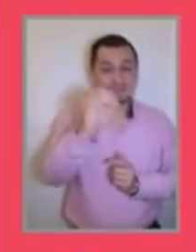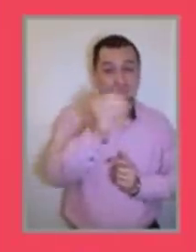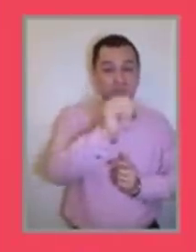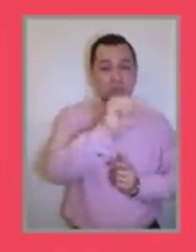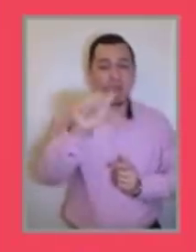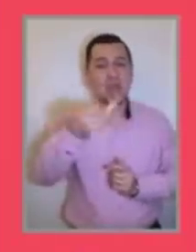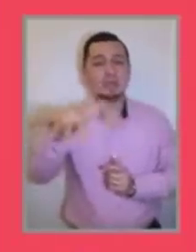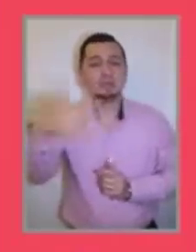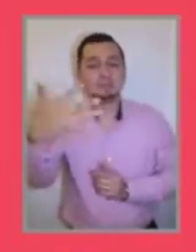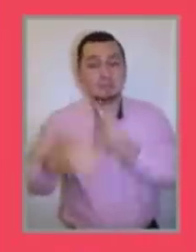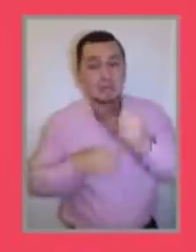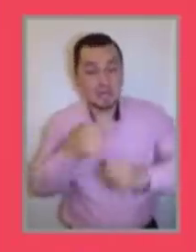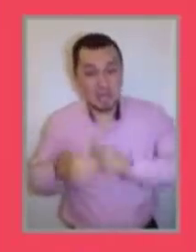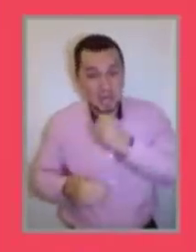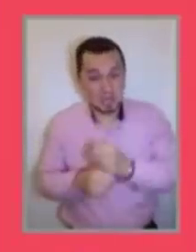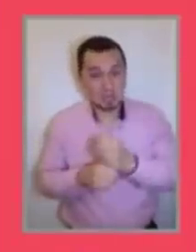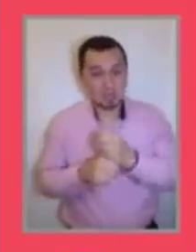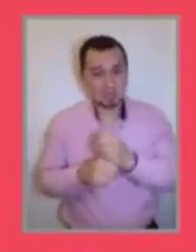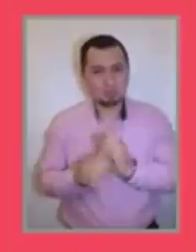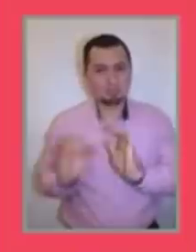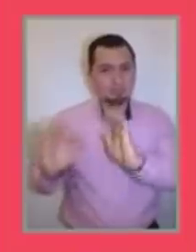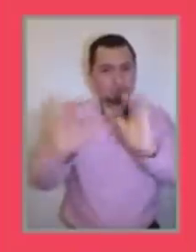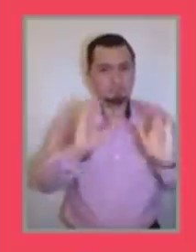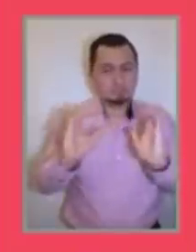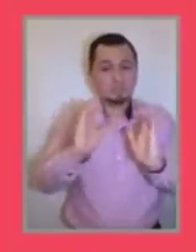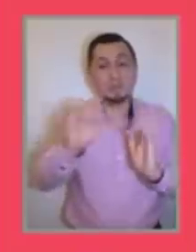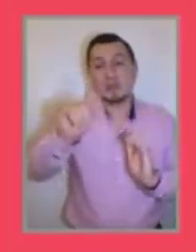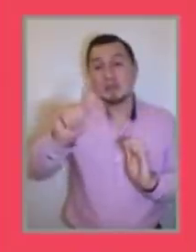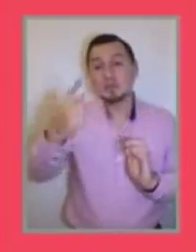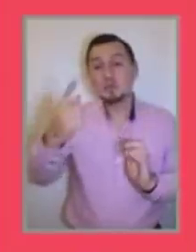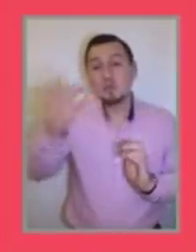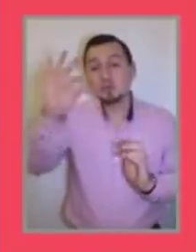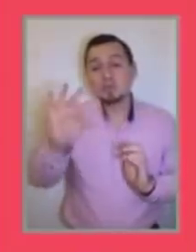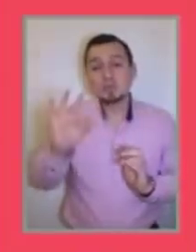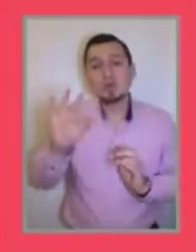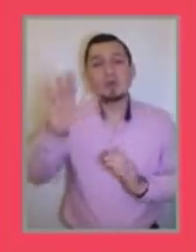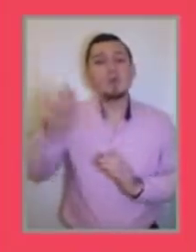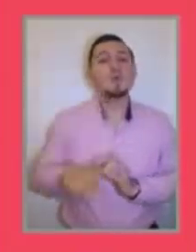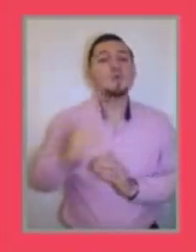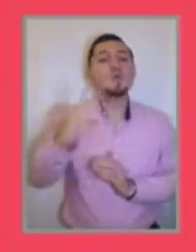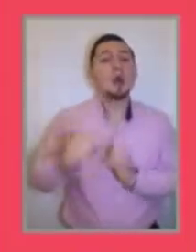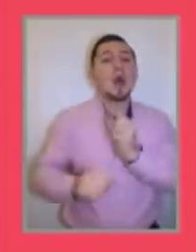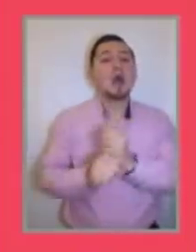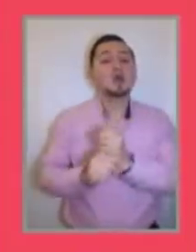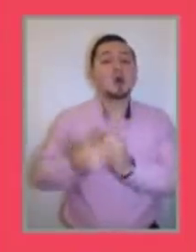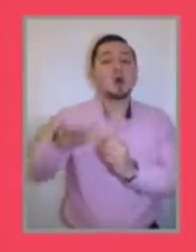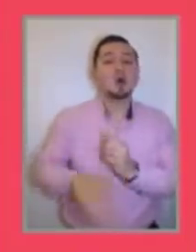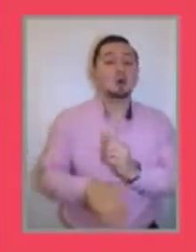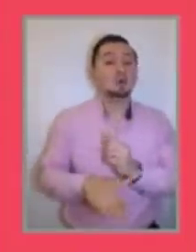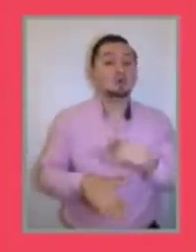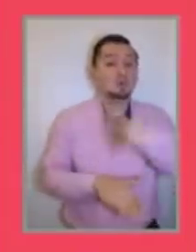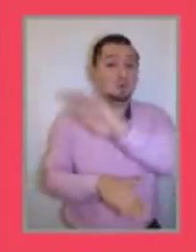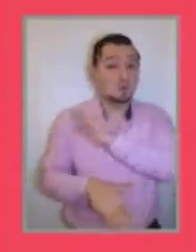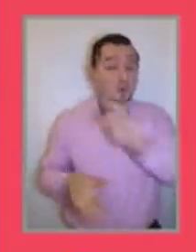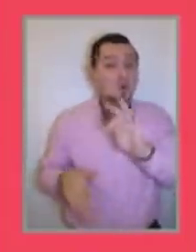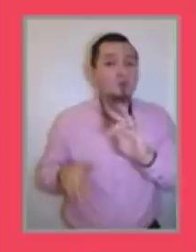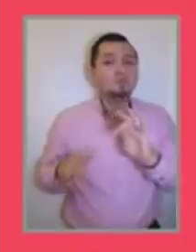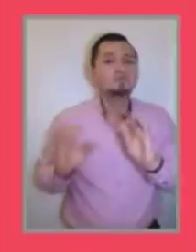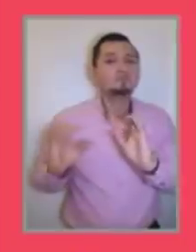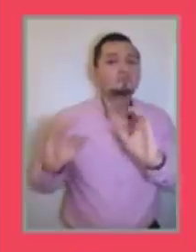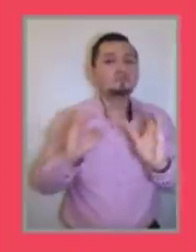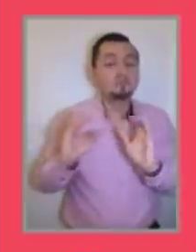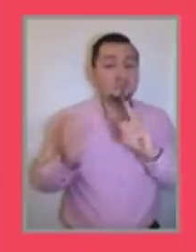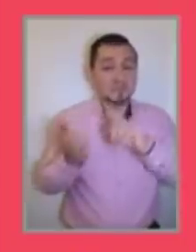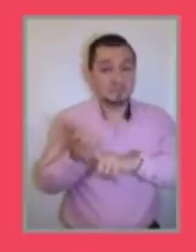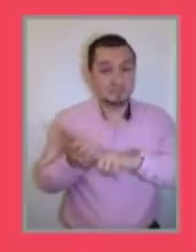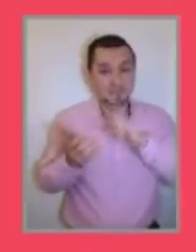años y solamente 71 de ellos menores de 1 año. Esto quiere decir que hasta el momento pues la epidemia